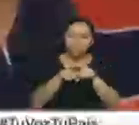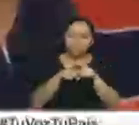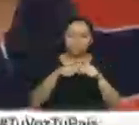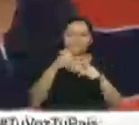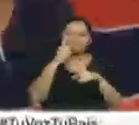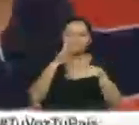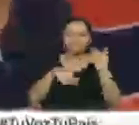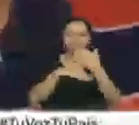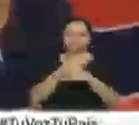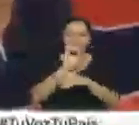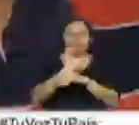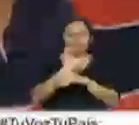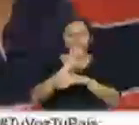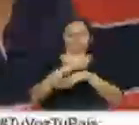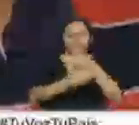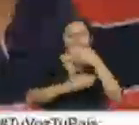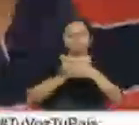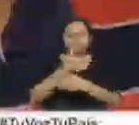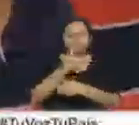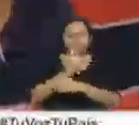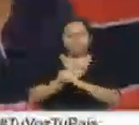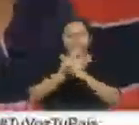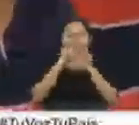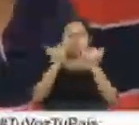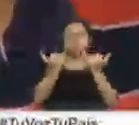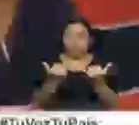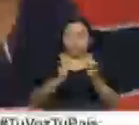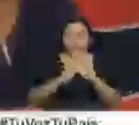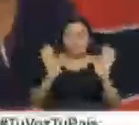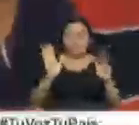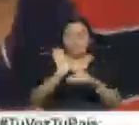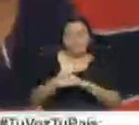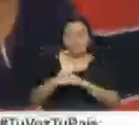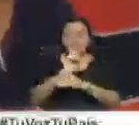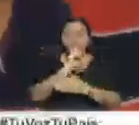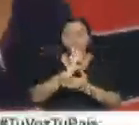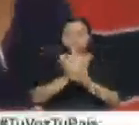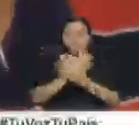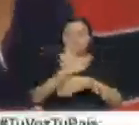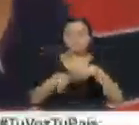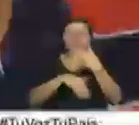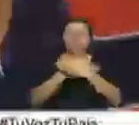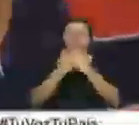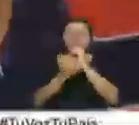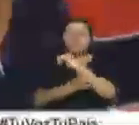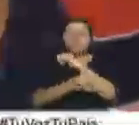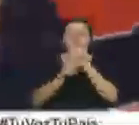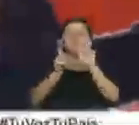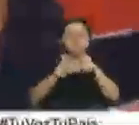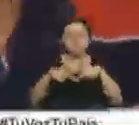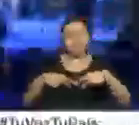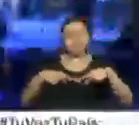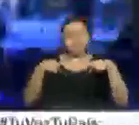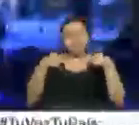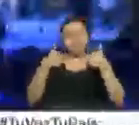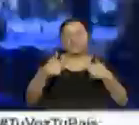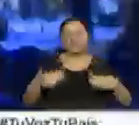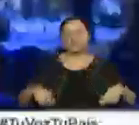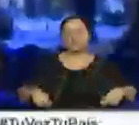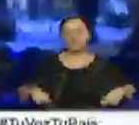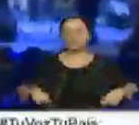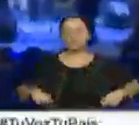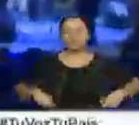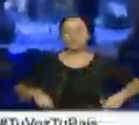el Ecuador para poder decir, ¿sabes qué? Ahora sí Ecuador es un verdadero país donde se puede vivir con dignidad. En un